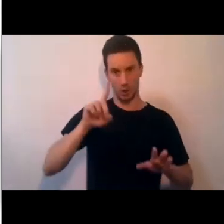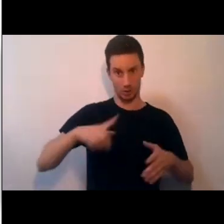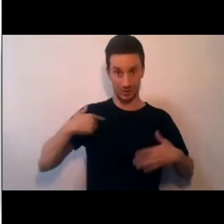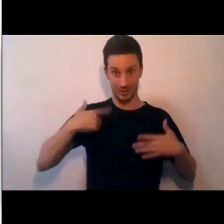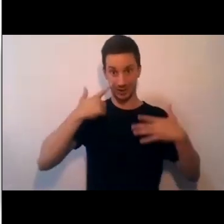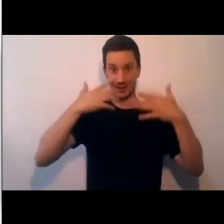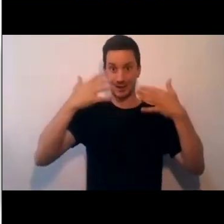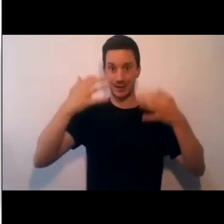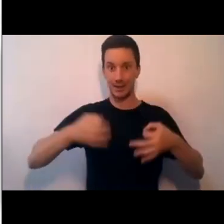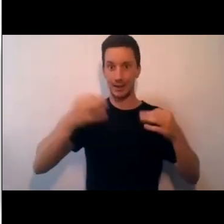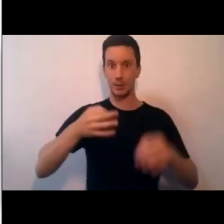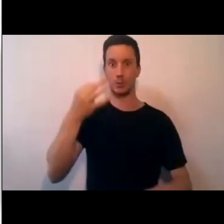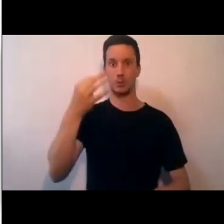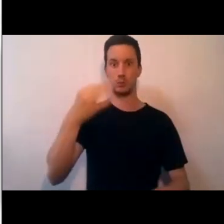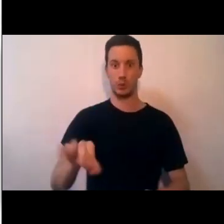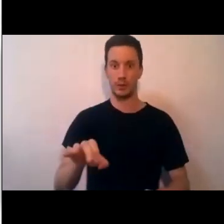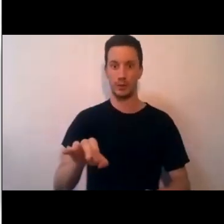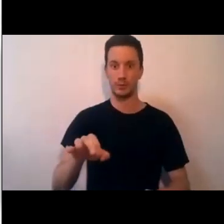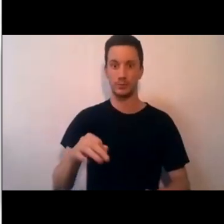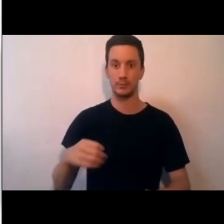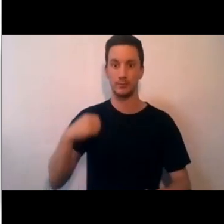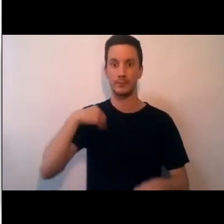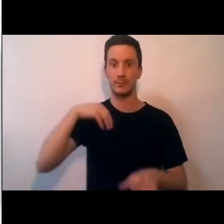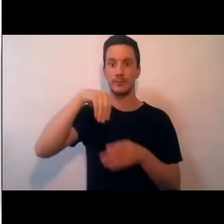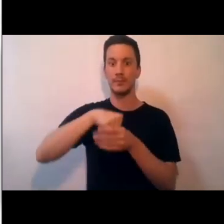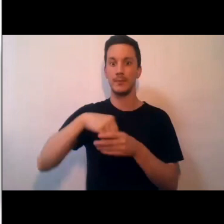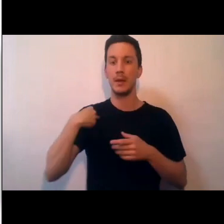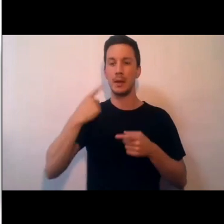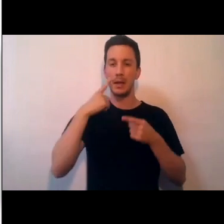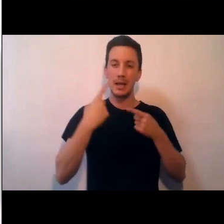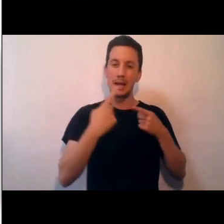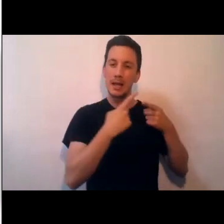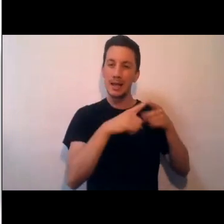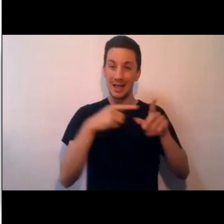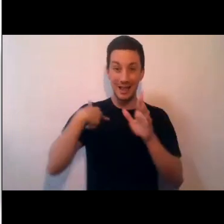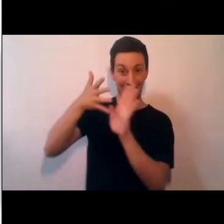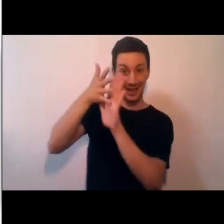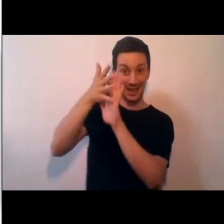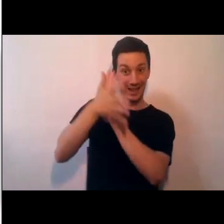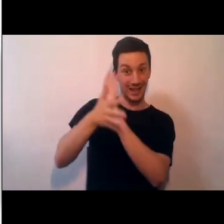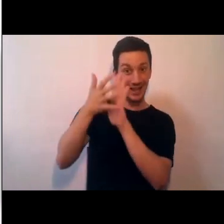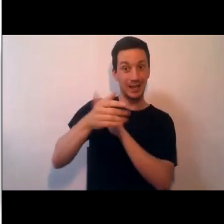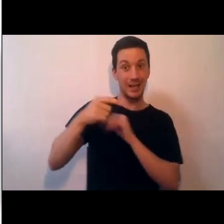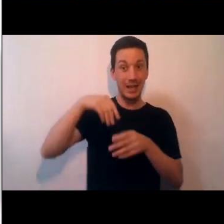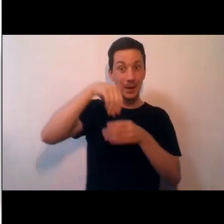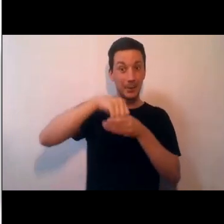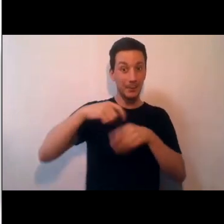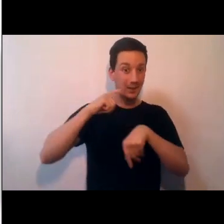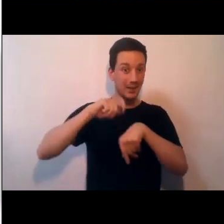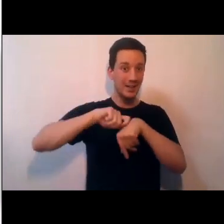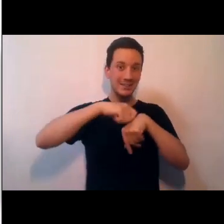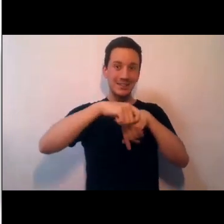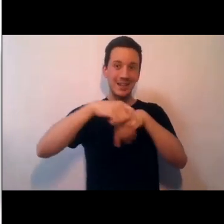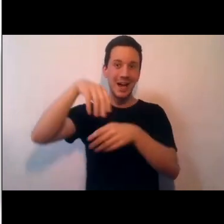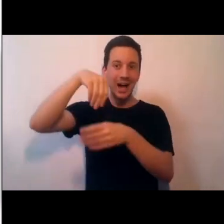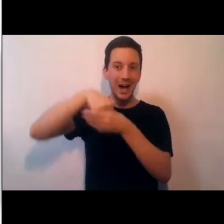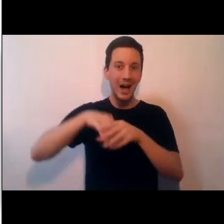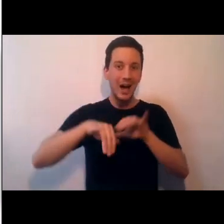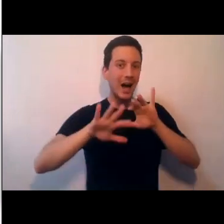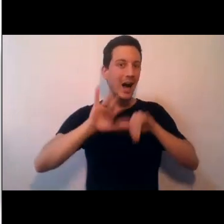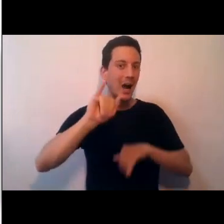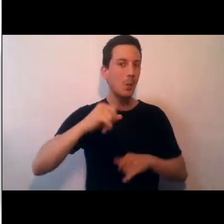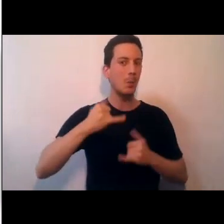dermatitis atópica. ¿Y por qué debe bañarse cada día? Como hemos explicado, que esta barrera cutánea está alterada y que el polvo,